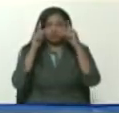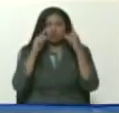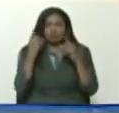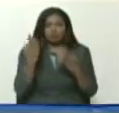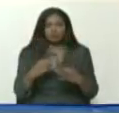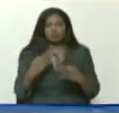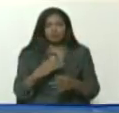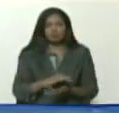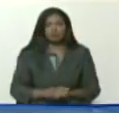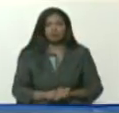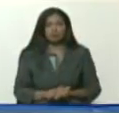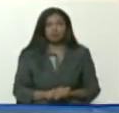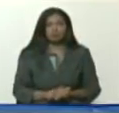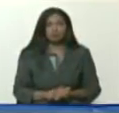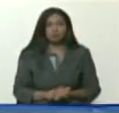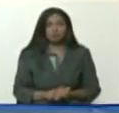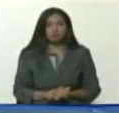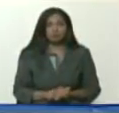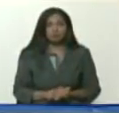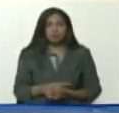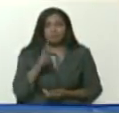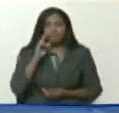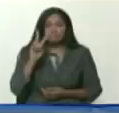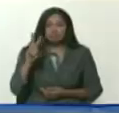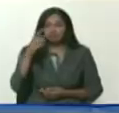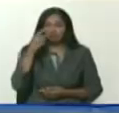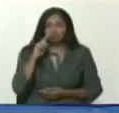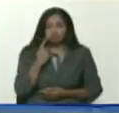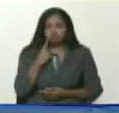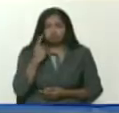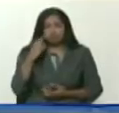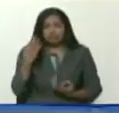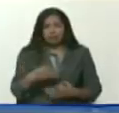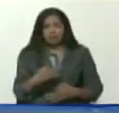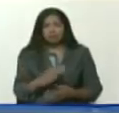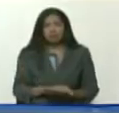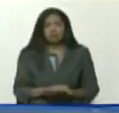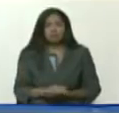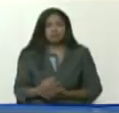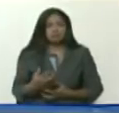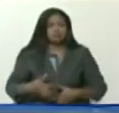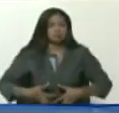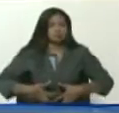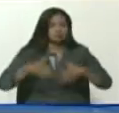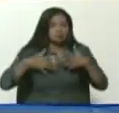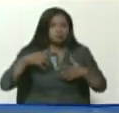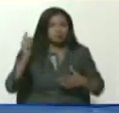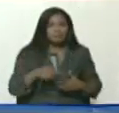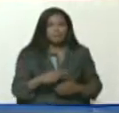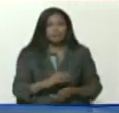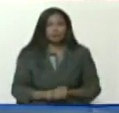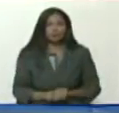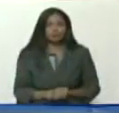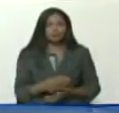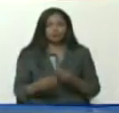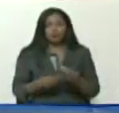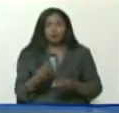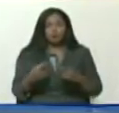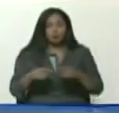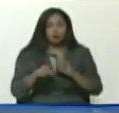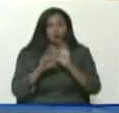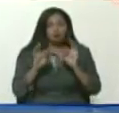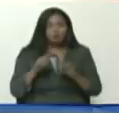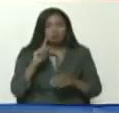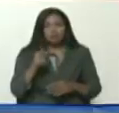Doloroso. A veces provoca llorar cuando uno ve impotente cómo la derecha